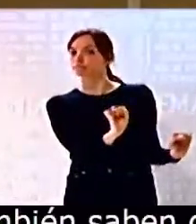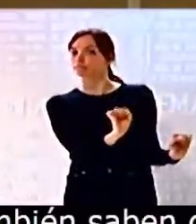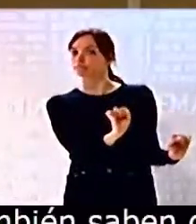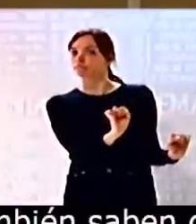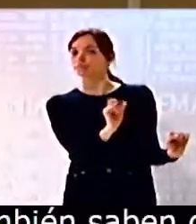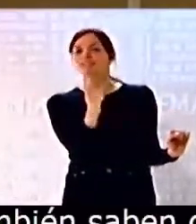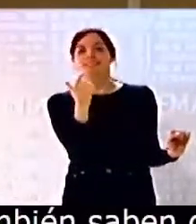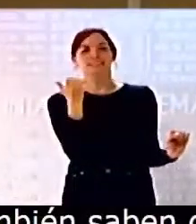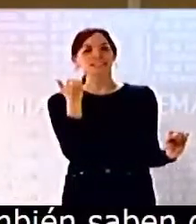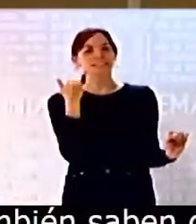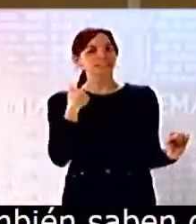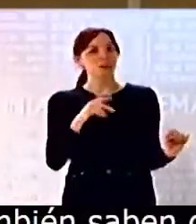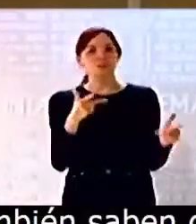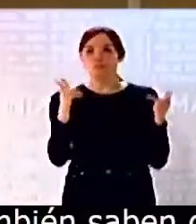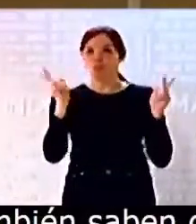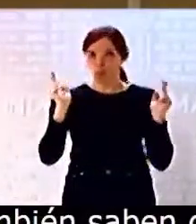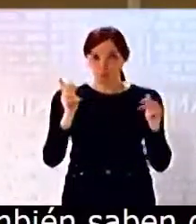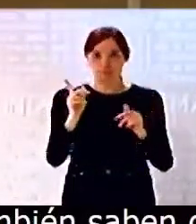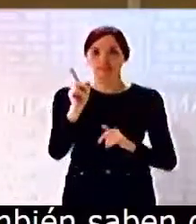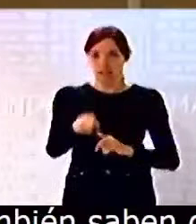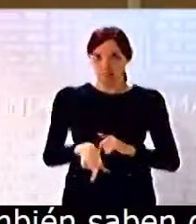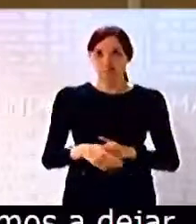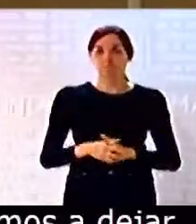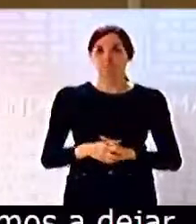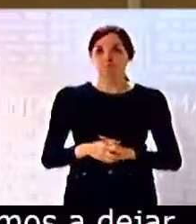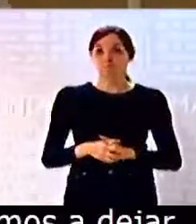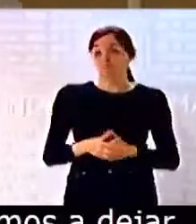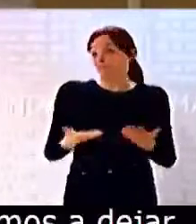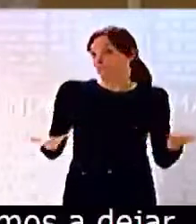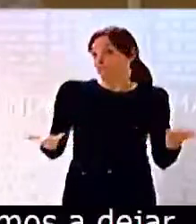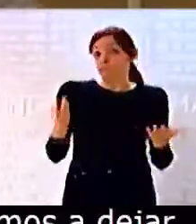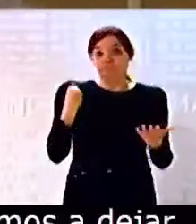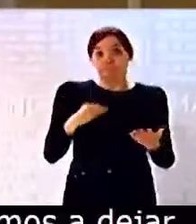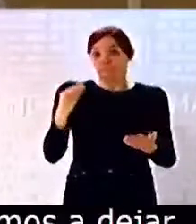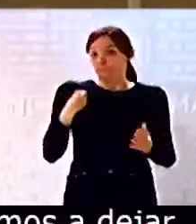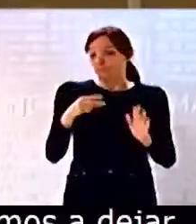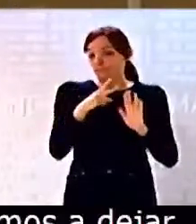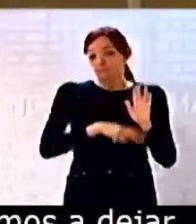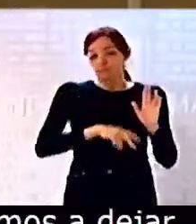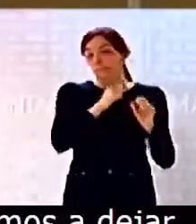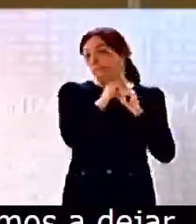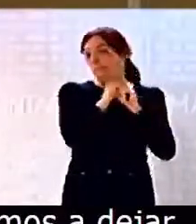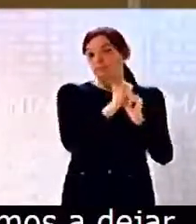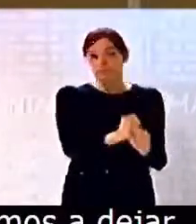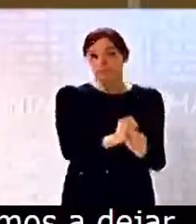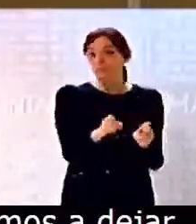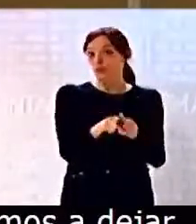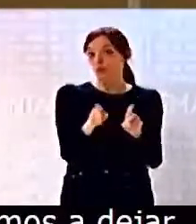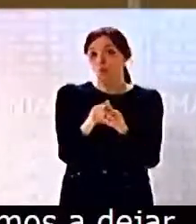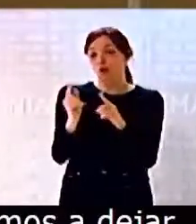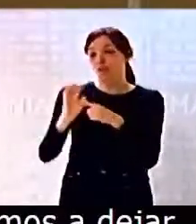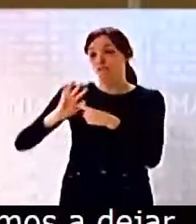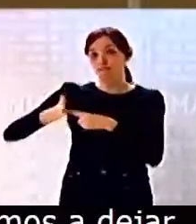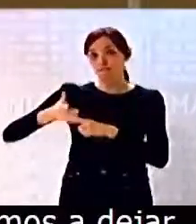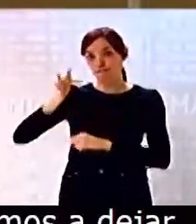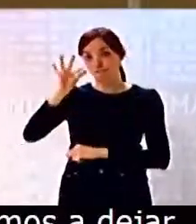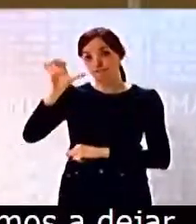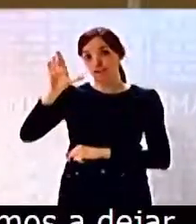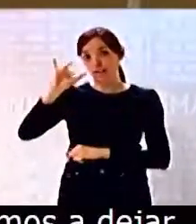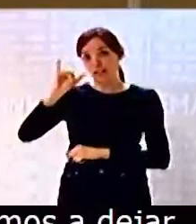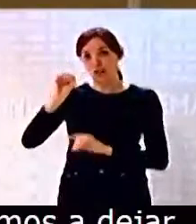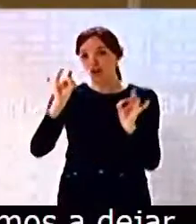de caer la medida, ¿no? Por lo tanto, tiene la misma vigencia que Feria